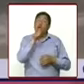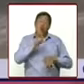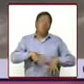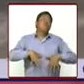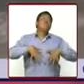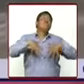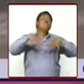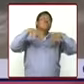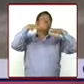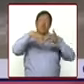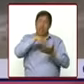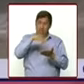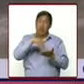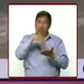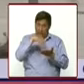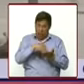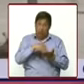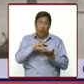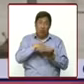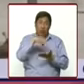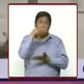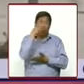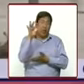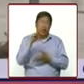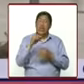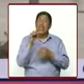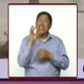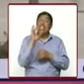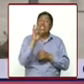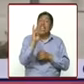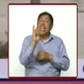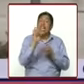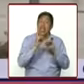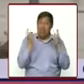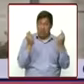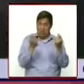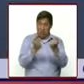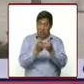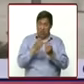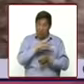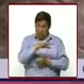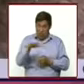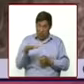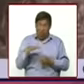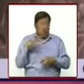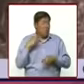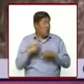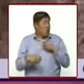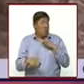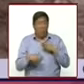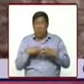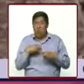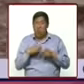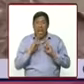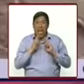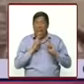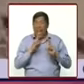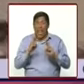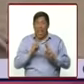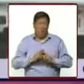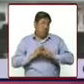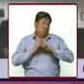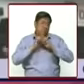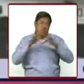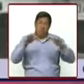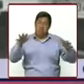el centro del país. Al menos 6 departamentos están bajo alerta roja debido al desbordamiento de ríos, zonas